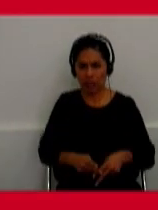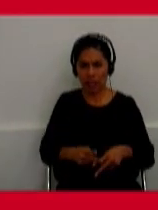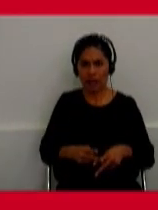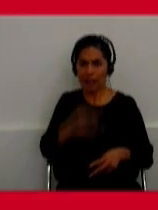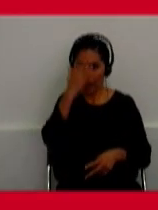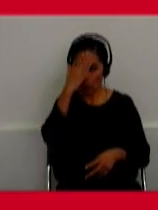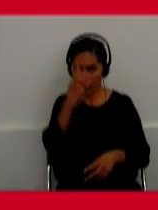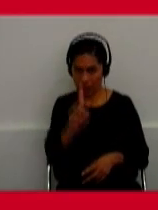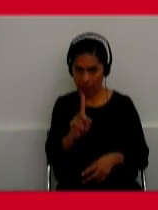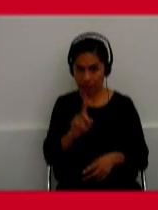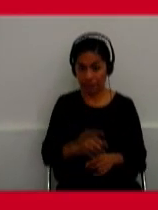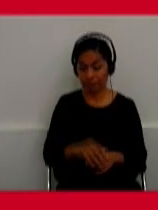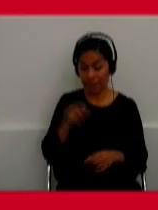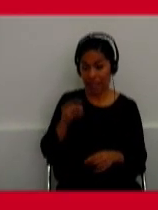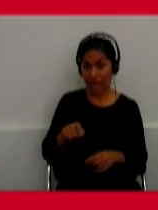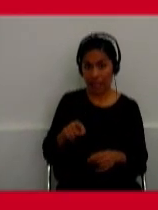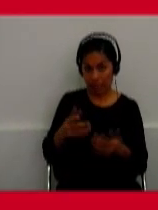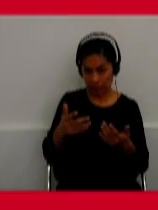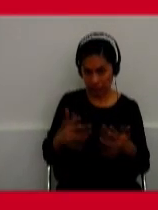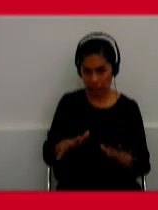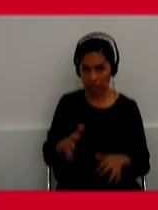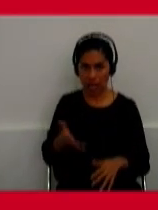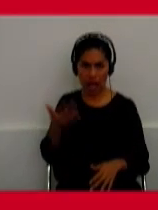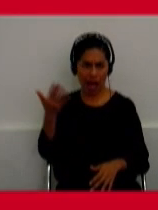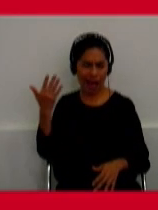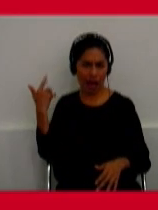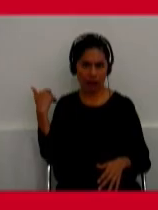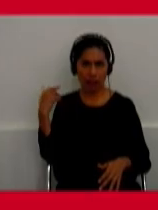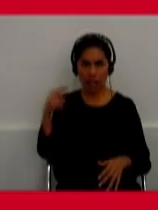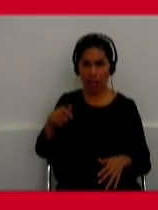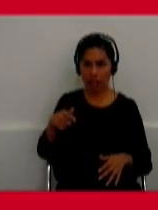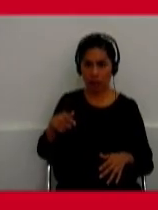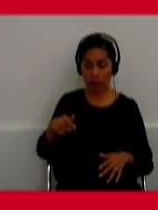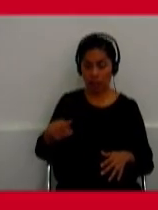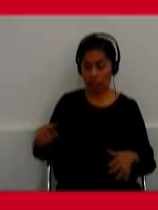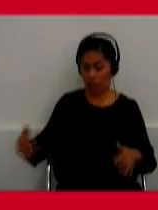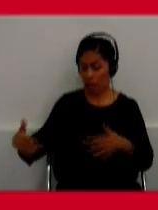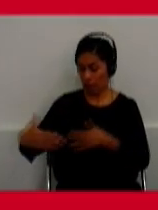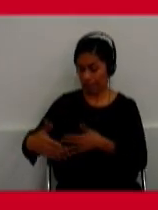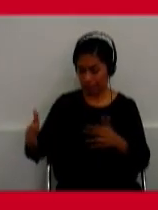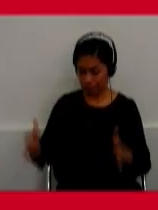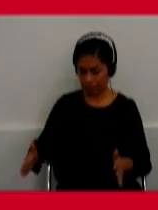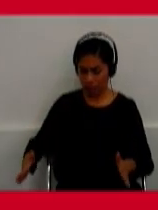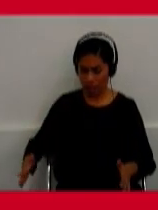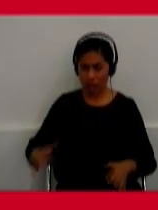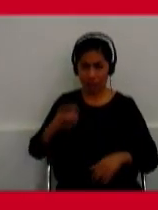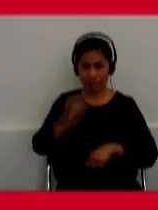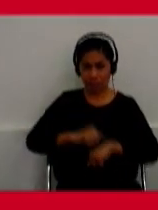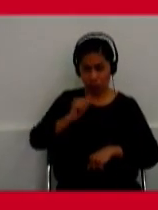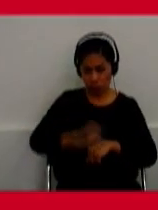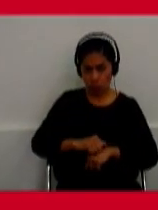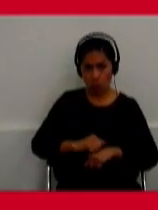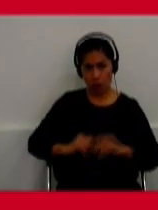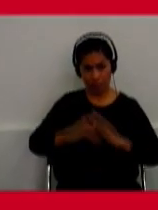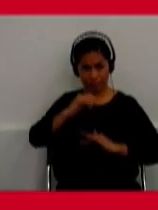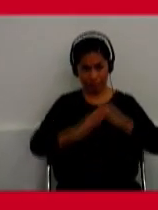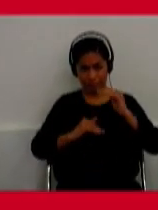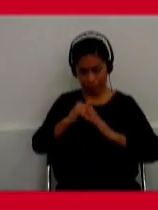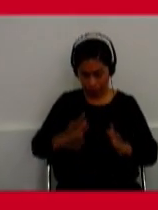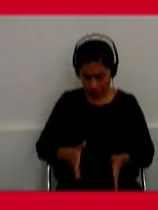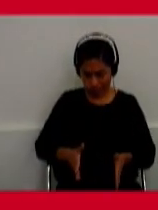Últimamente, en los eventos ocurridos que hace años de roturas de presa, esto hace que